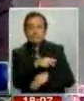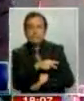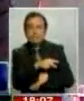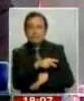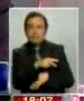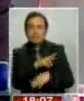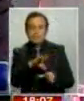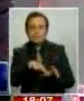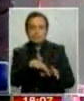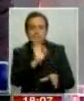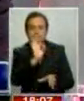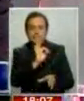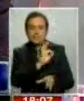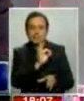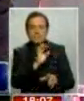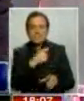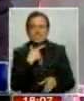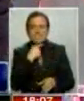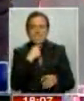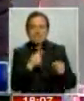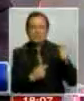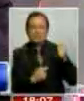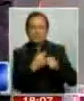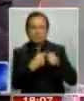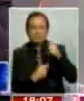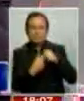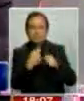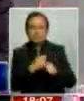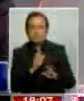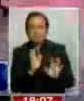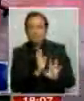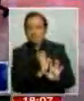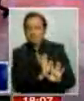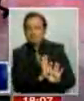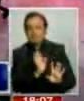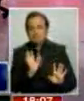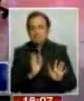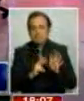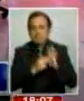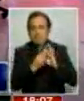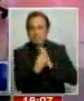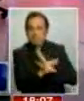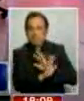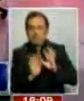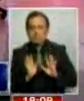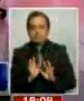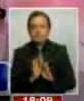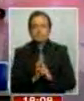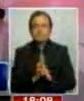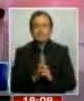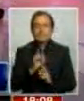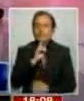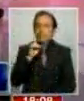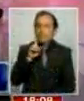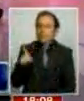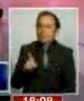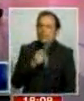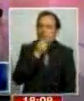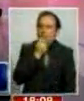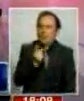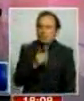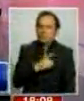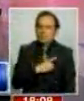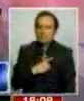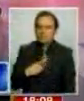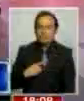buscando alguna polémica que efectivamente no está. Pero, ministro, para cerrar la polémica con el diputado Silva, porque es muy muy corta dentro de la